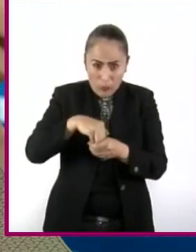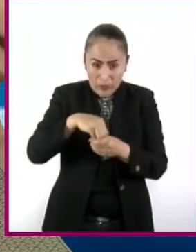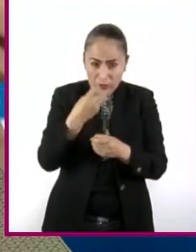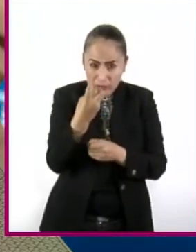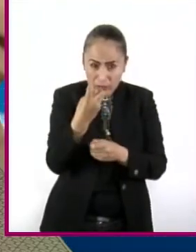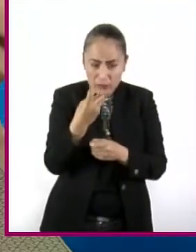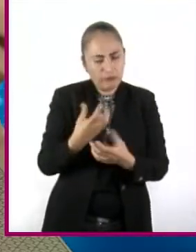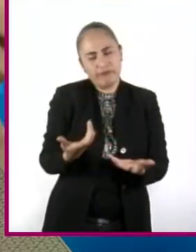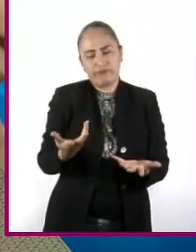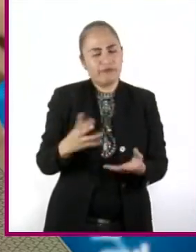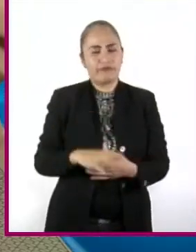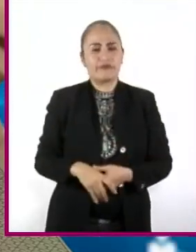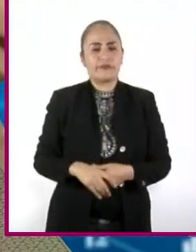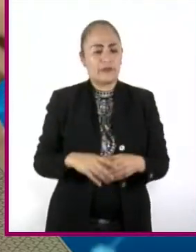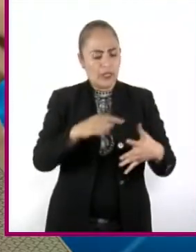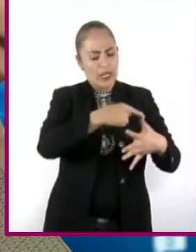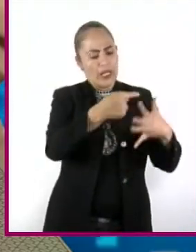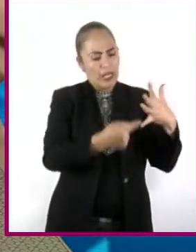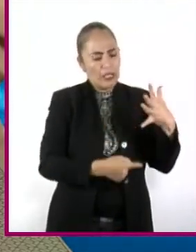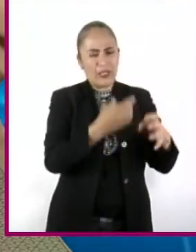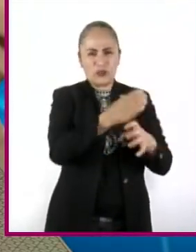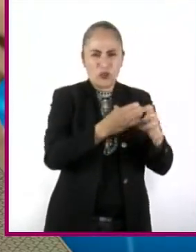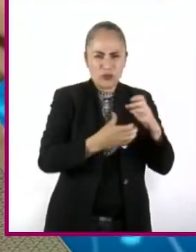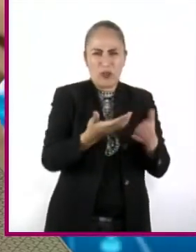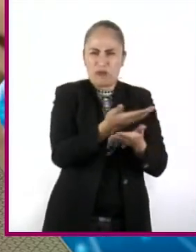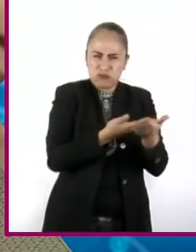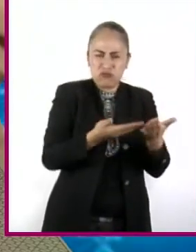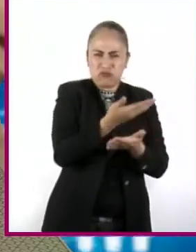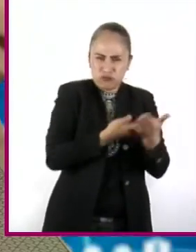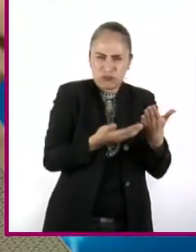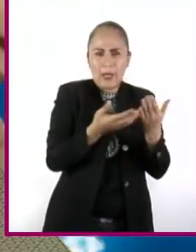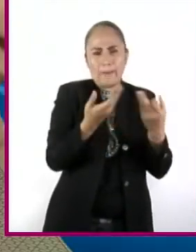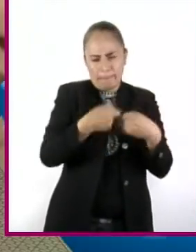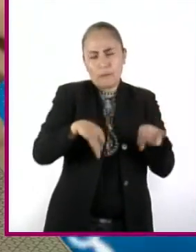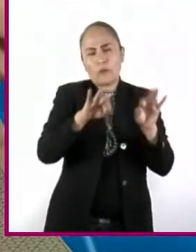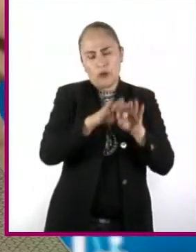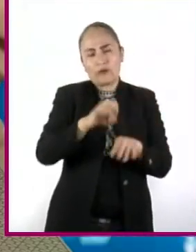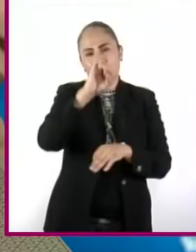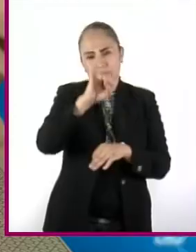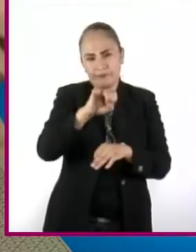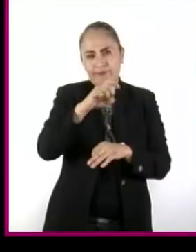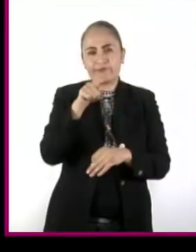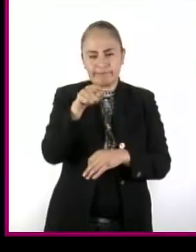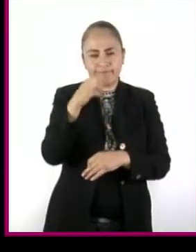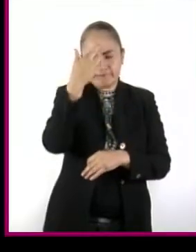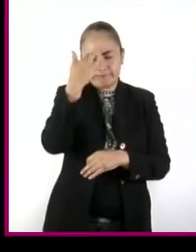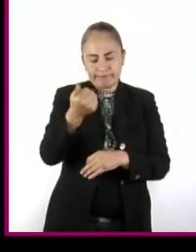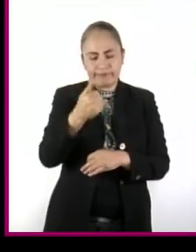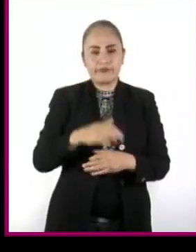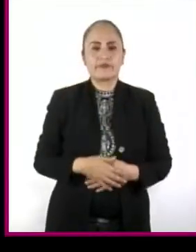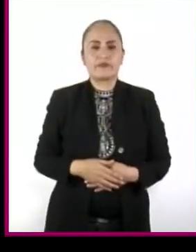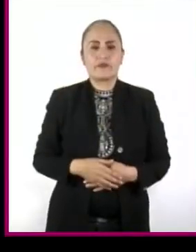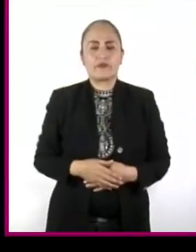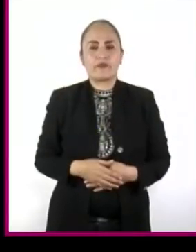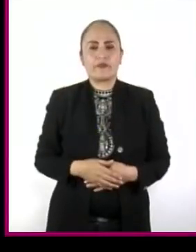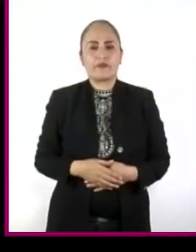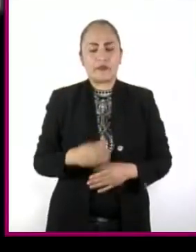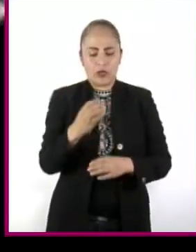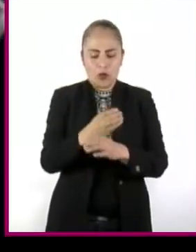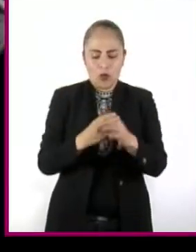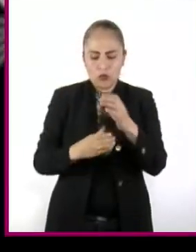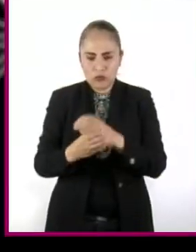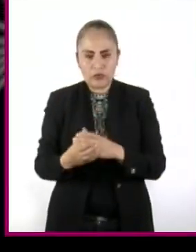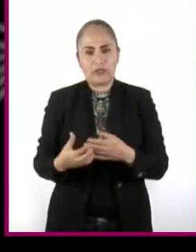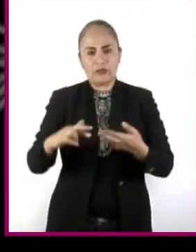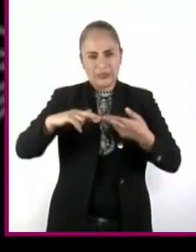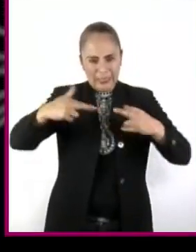elementos. Las interacciones entre ellos son muy importantes. Sí, tiene razón. Las interacciones entre los elementos